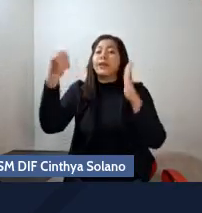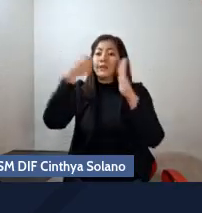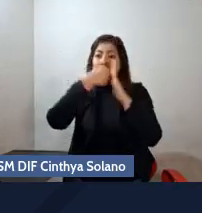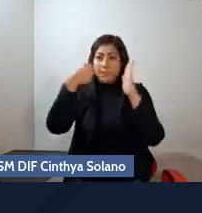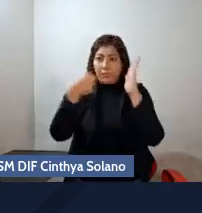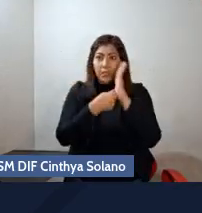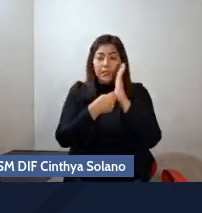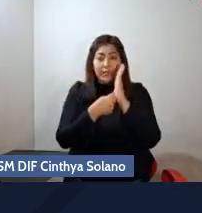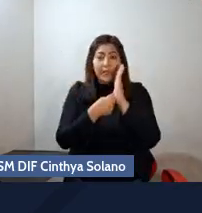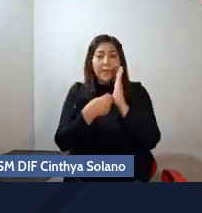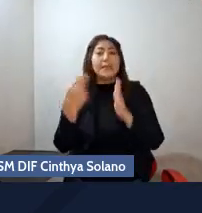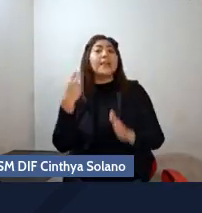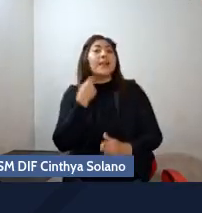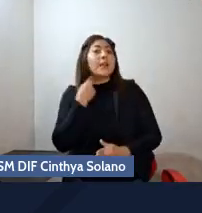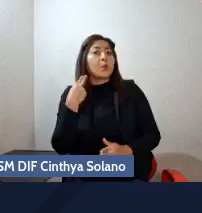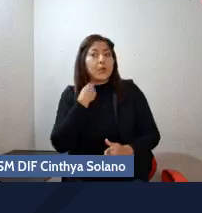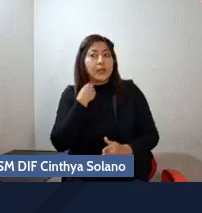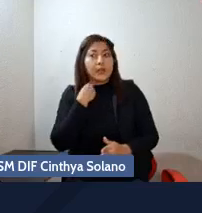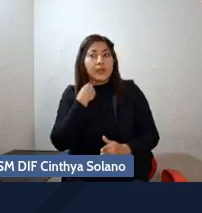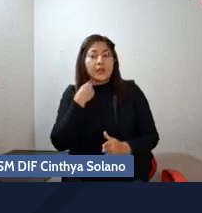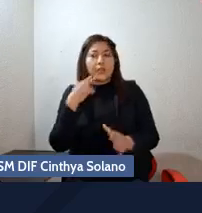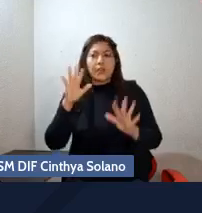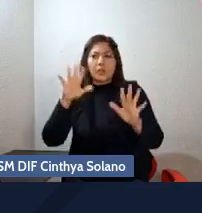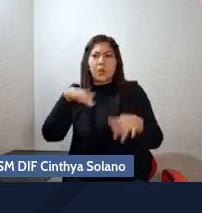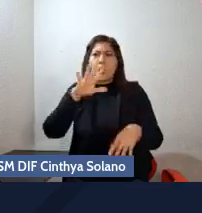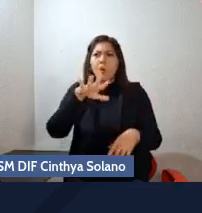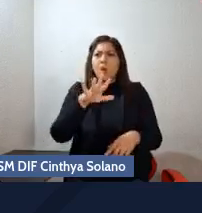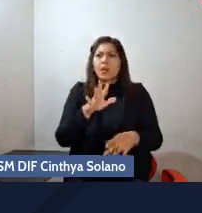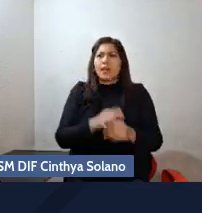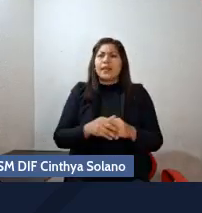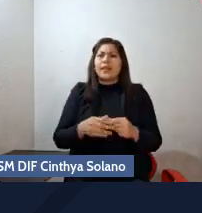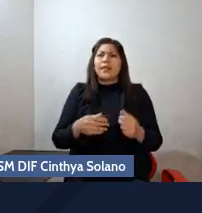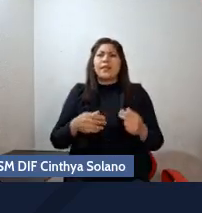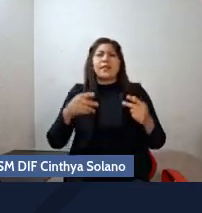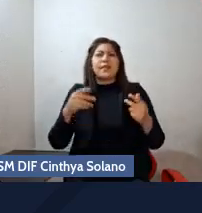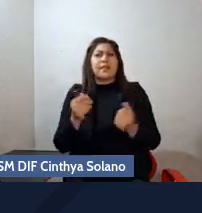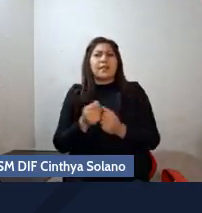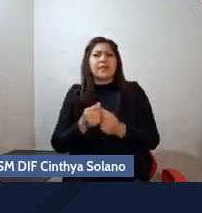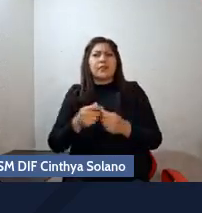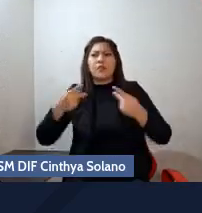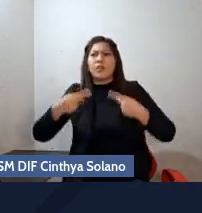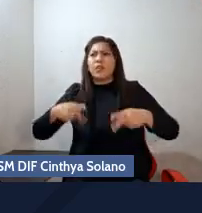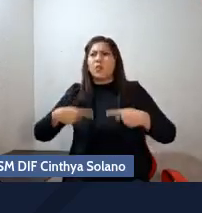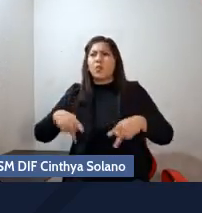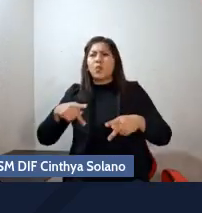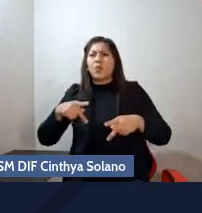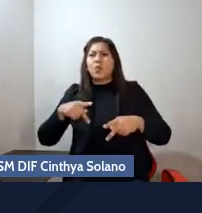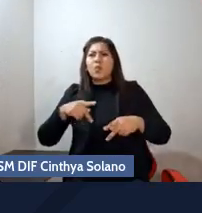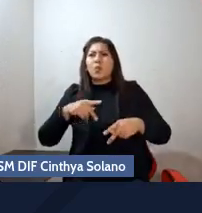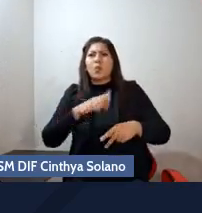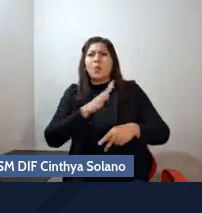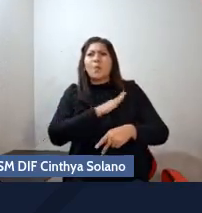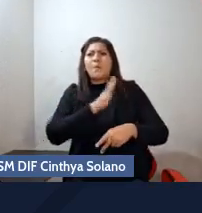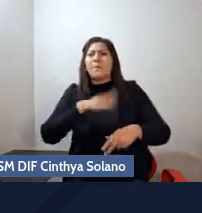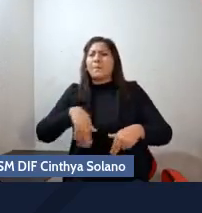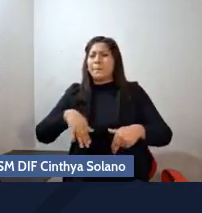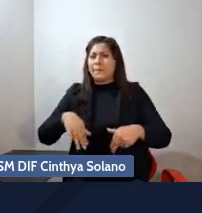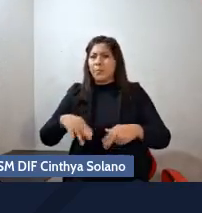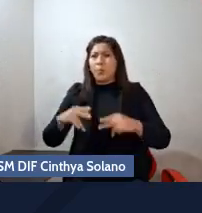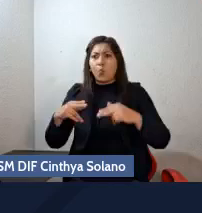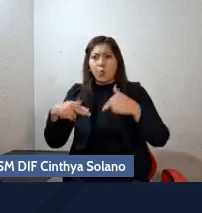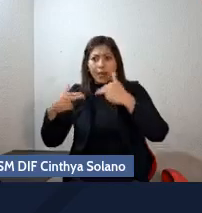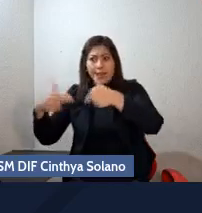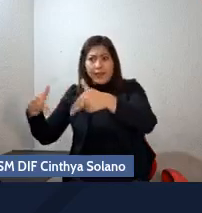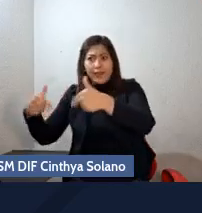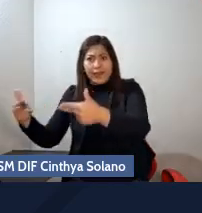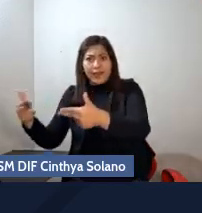que alguno de los beneficiarios fallezca o algo así, o por algo se rompa alguna... También podría ser. También podría